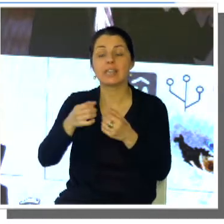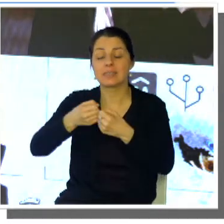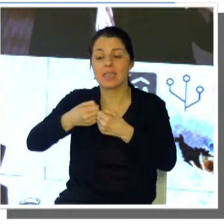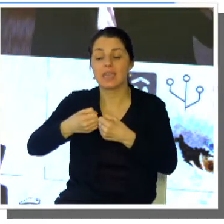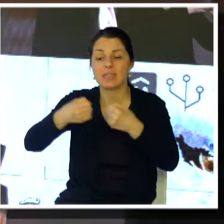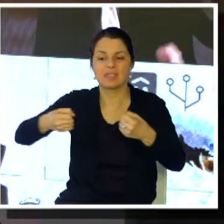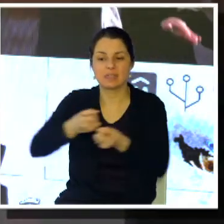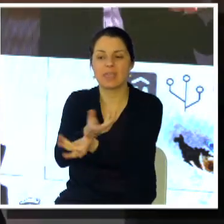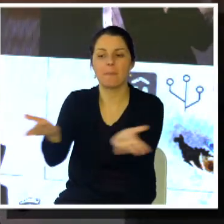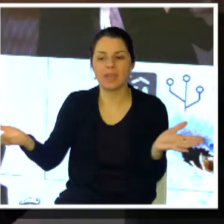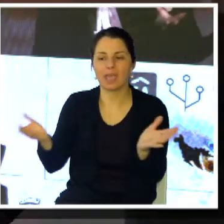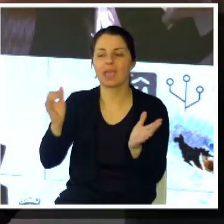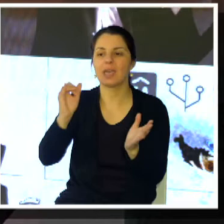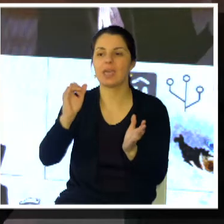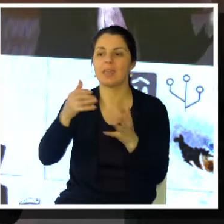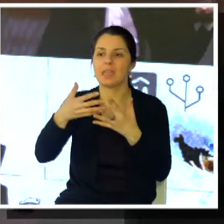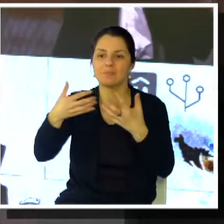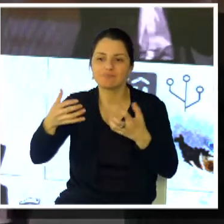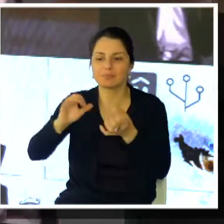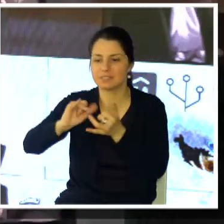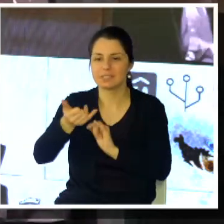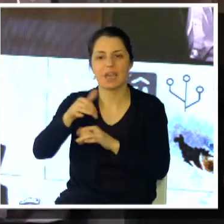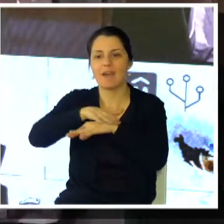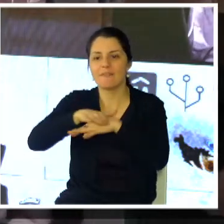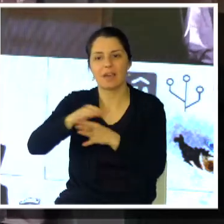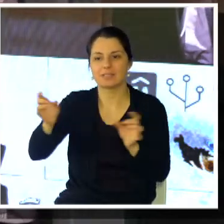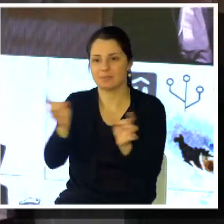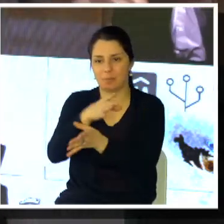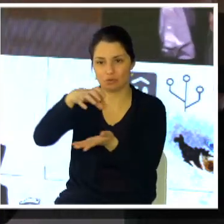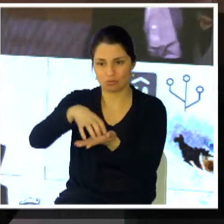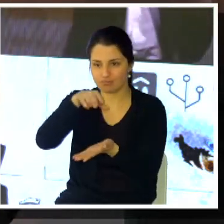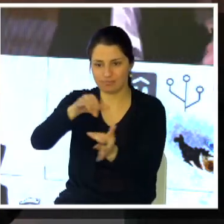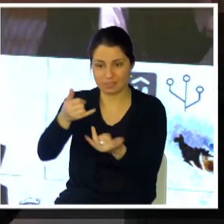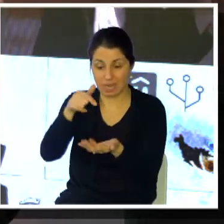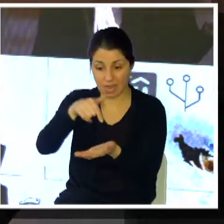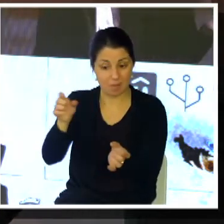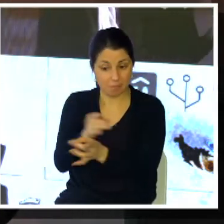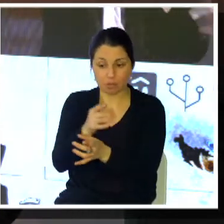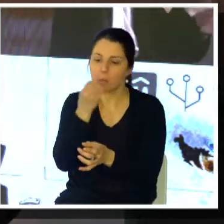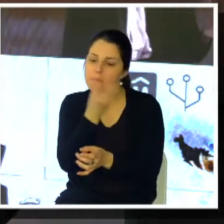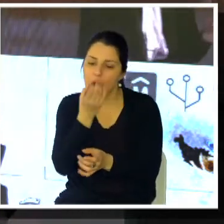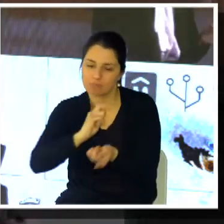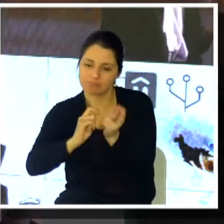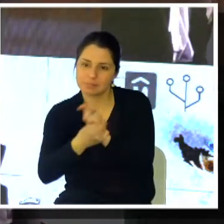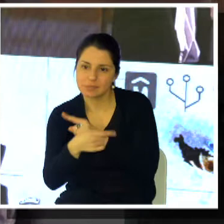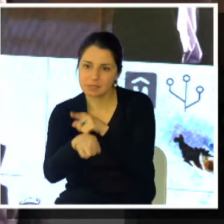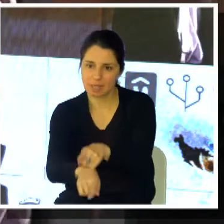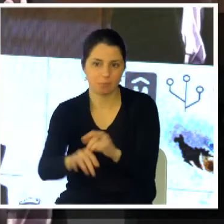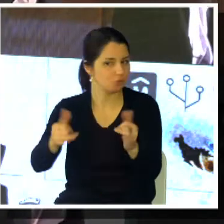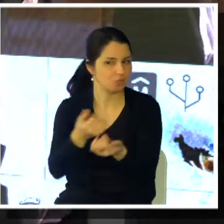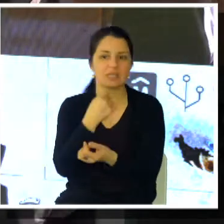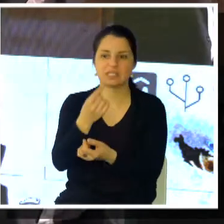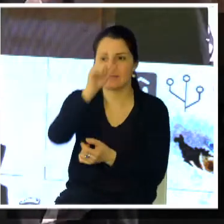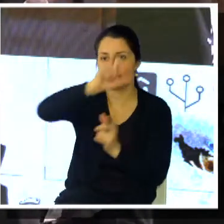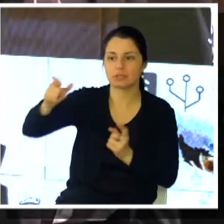infraestructura ya base instalada. O sea, sobre esa infraestructura nosotros hacemos alguna mejora y ya tenemos disponible para el cliente